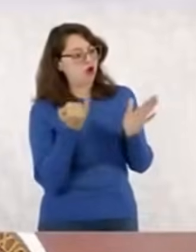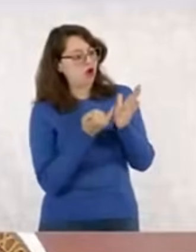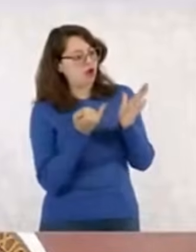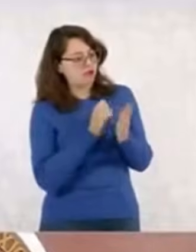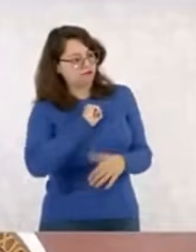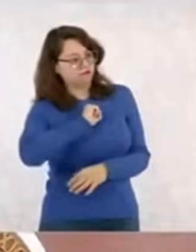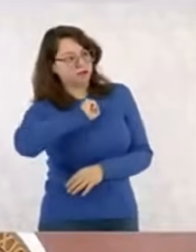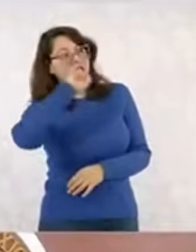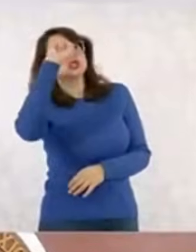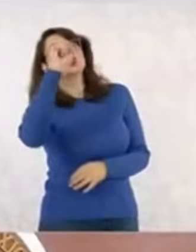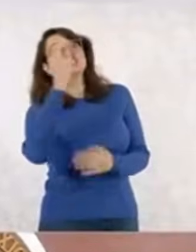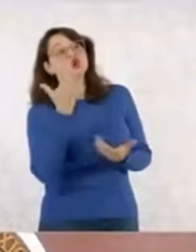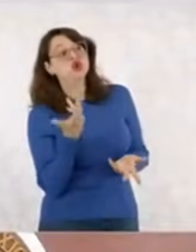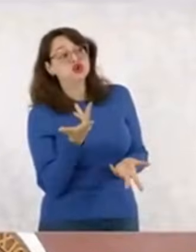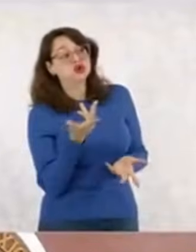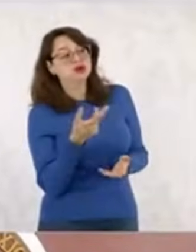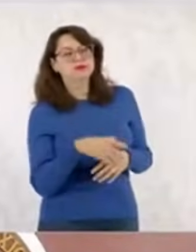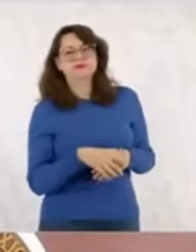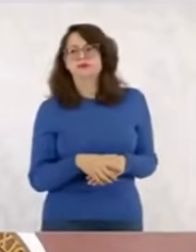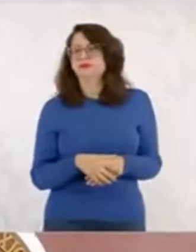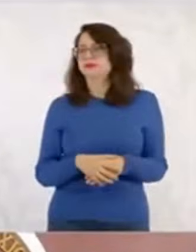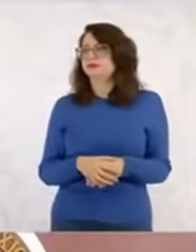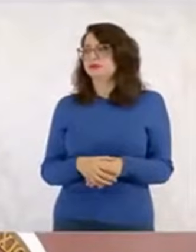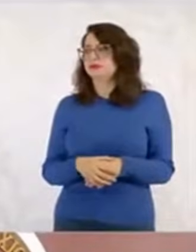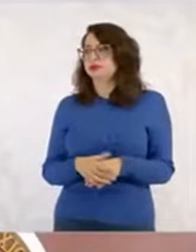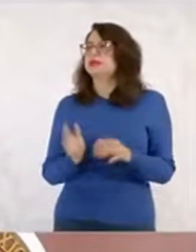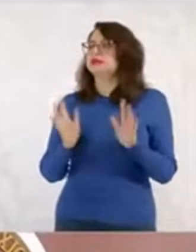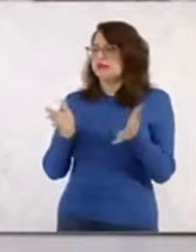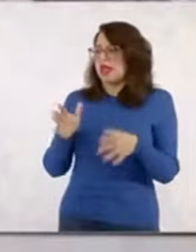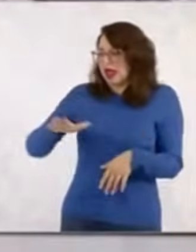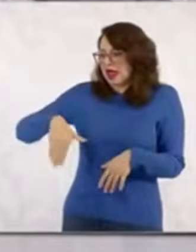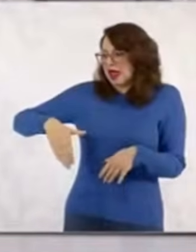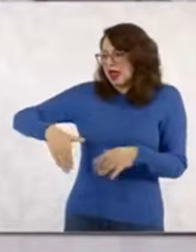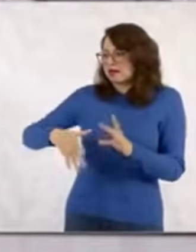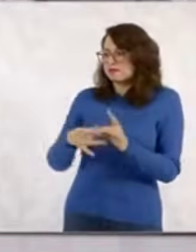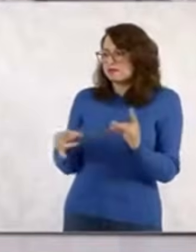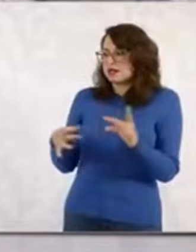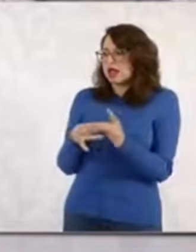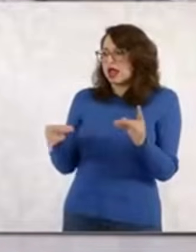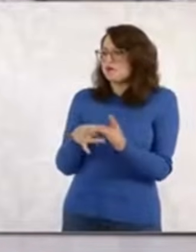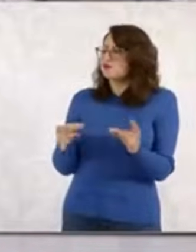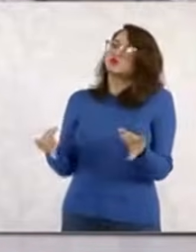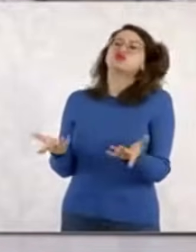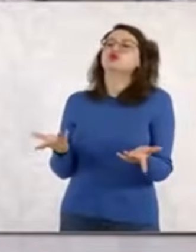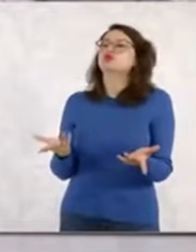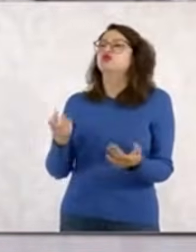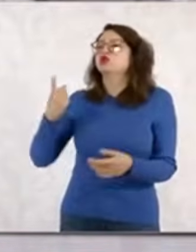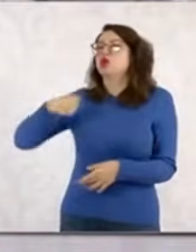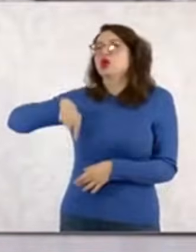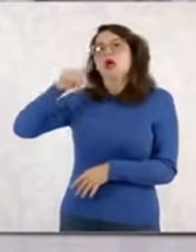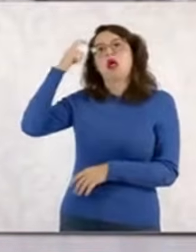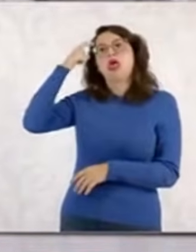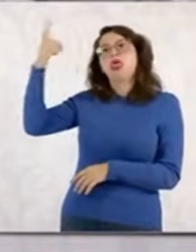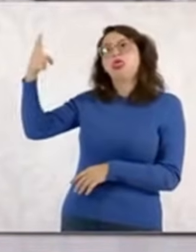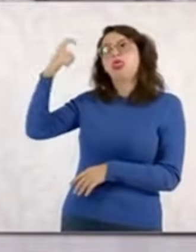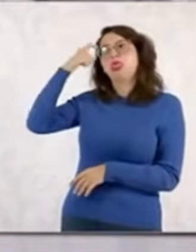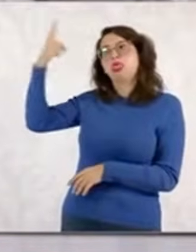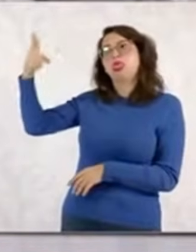Marat y se ha trabajado, no hacemos, no son ocurrencias.